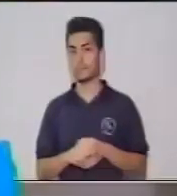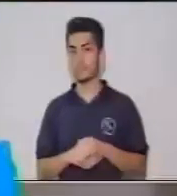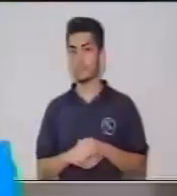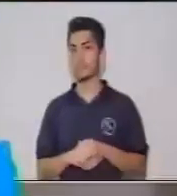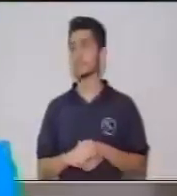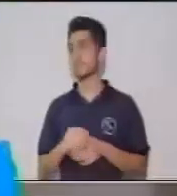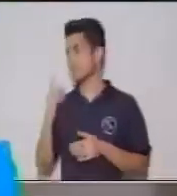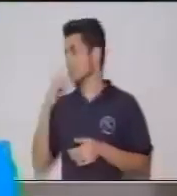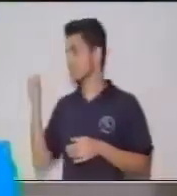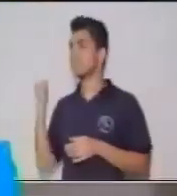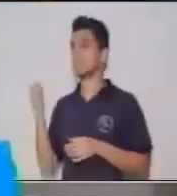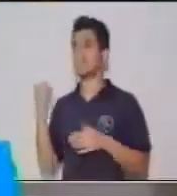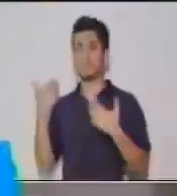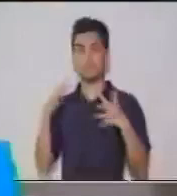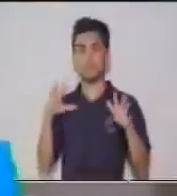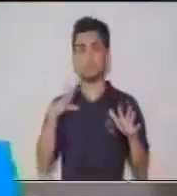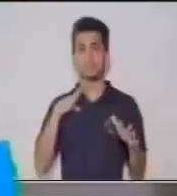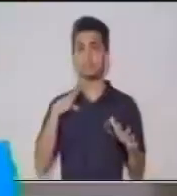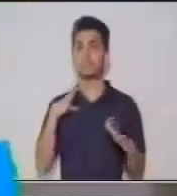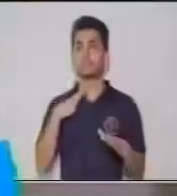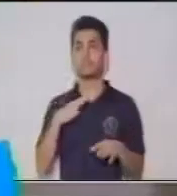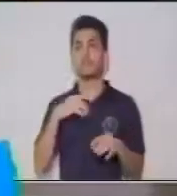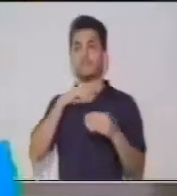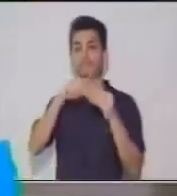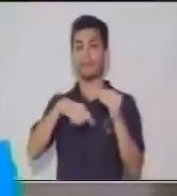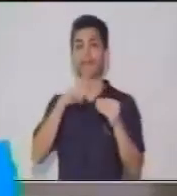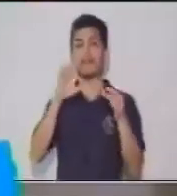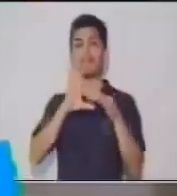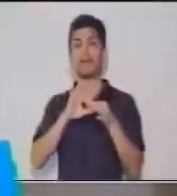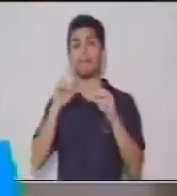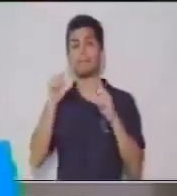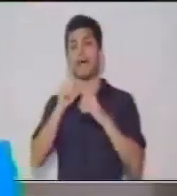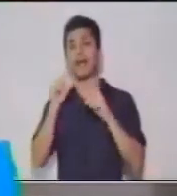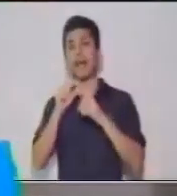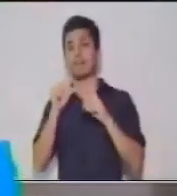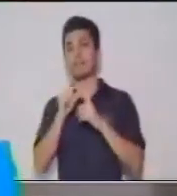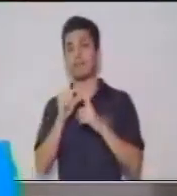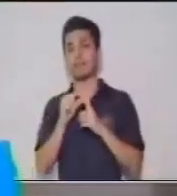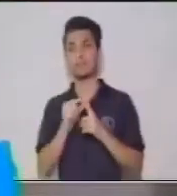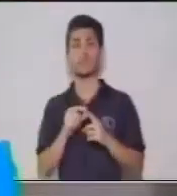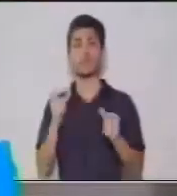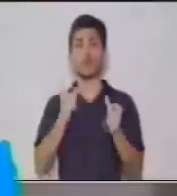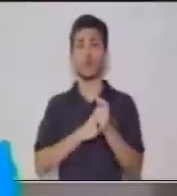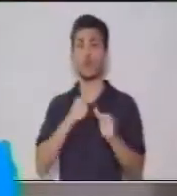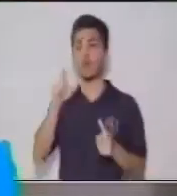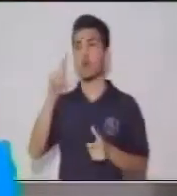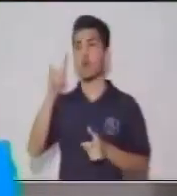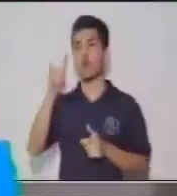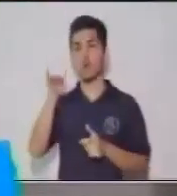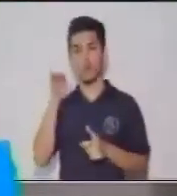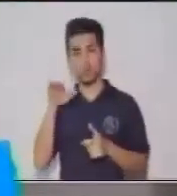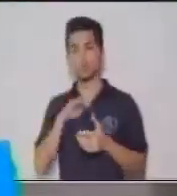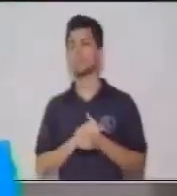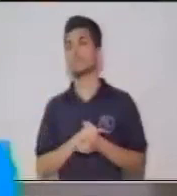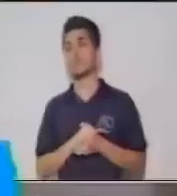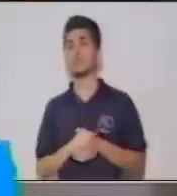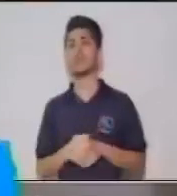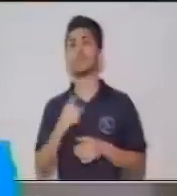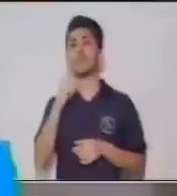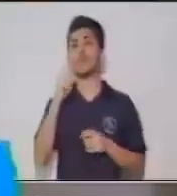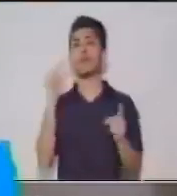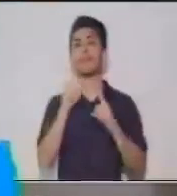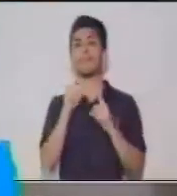Aquí ya creamos una familia de palabras solo de luz. De una palabra nosotros